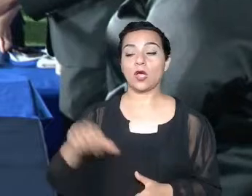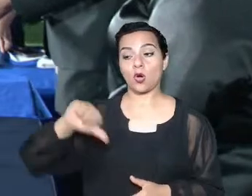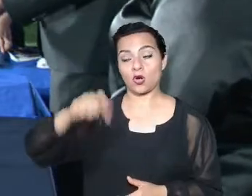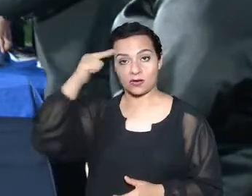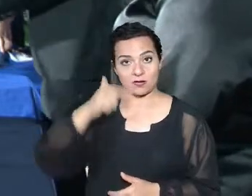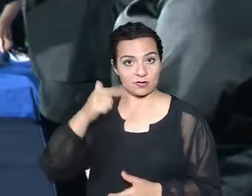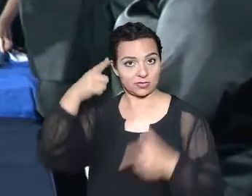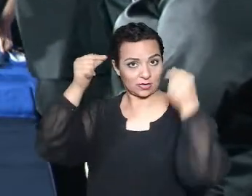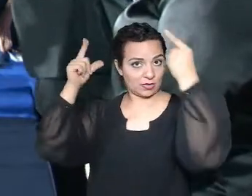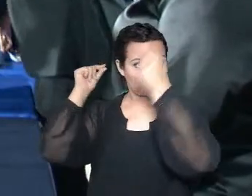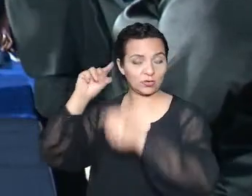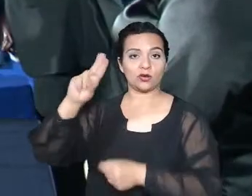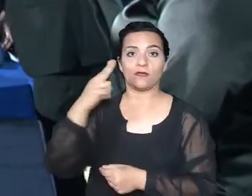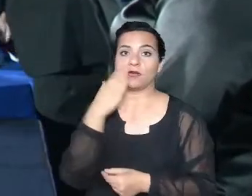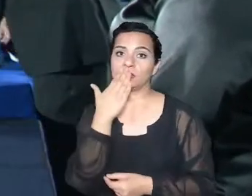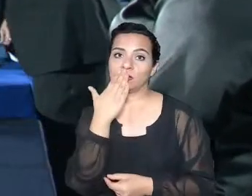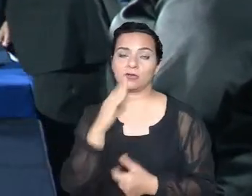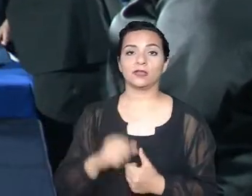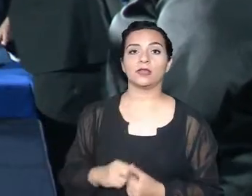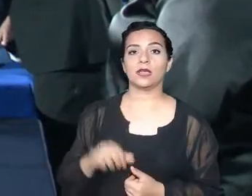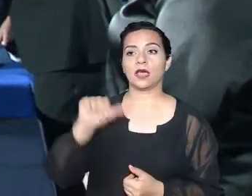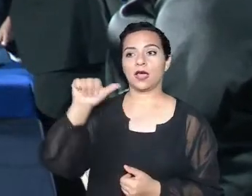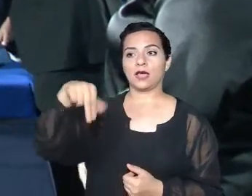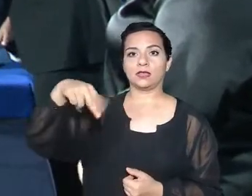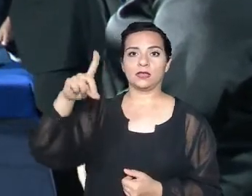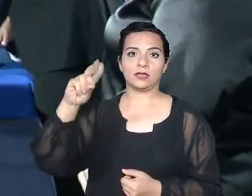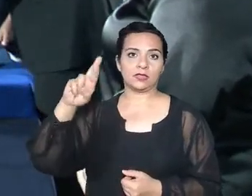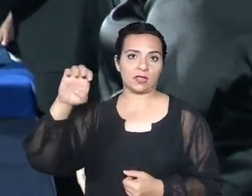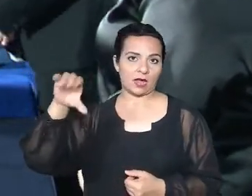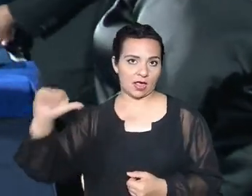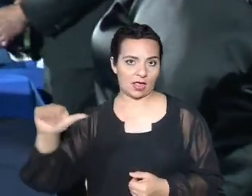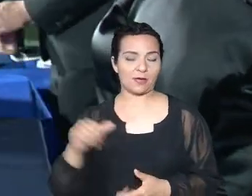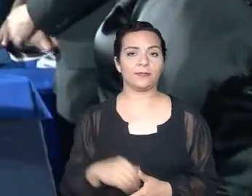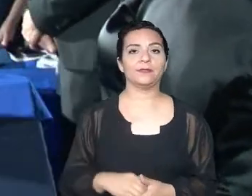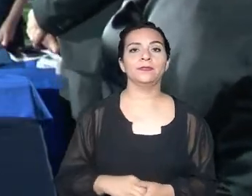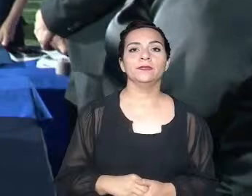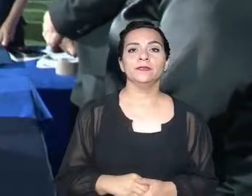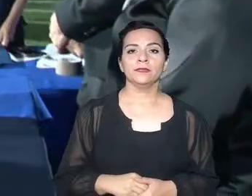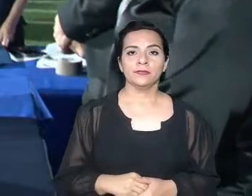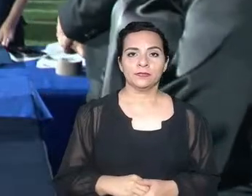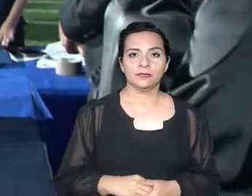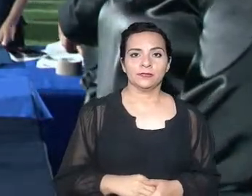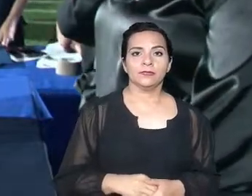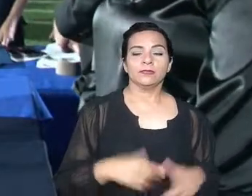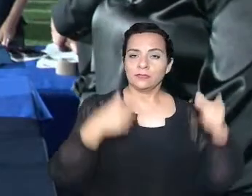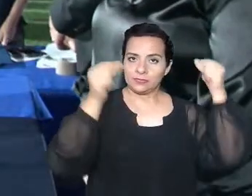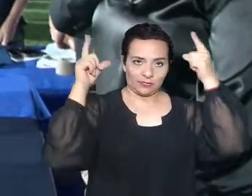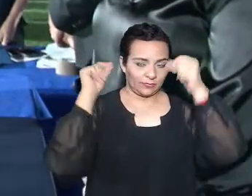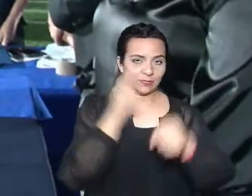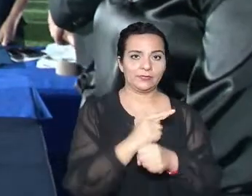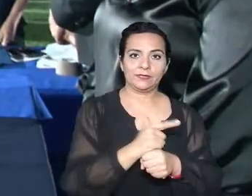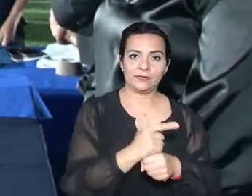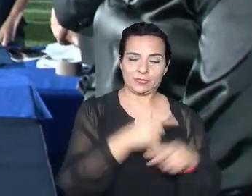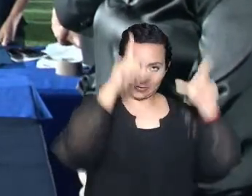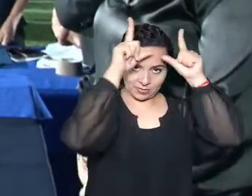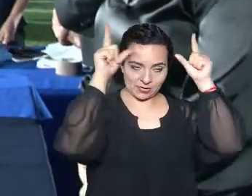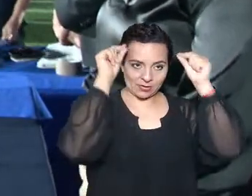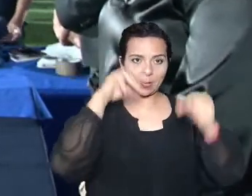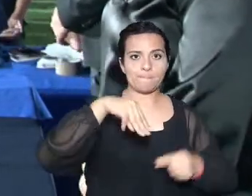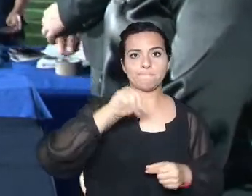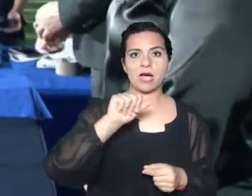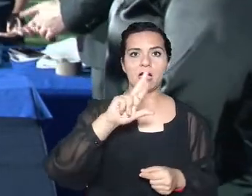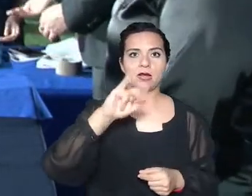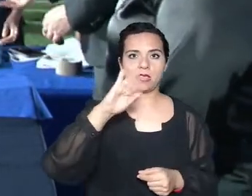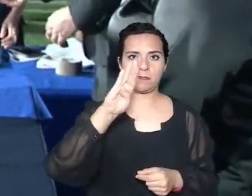Esta noche también se gradúa de la Universidad de Sonora Andrea Luna García. Egresada de la licenciatura en enfermería es